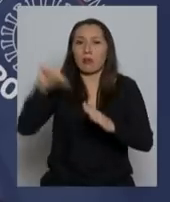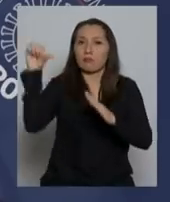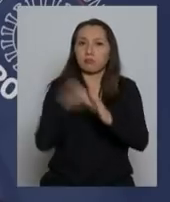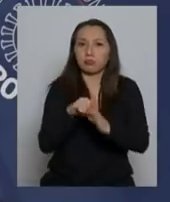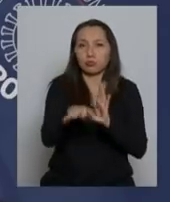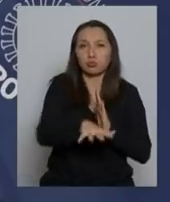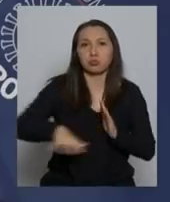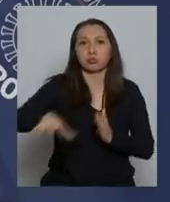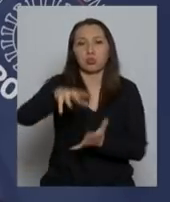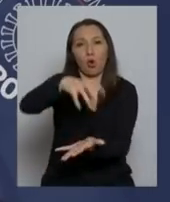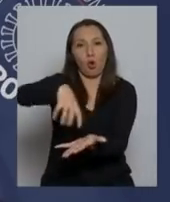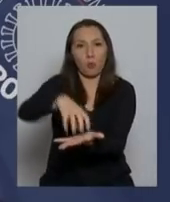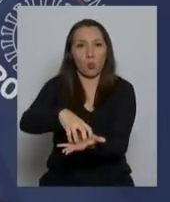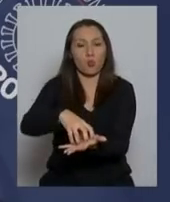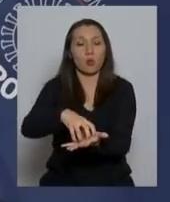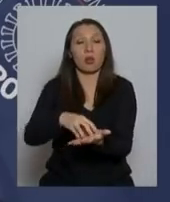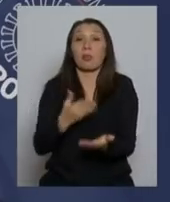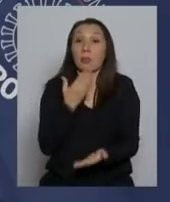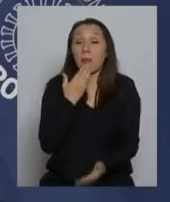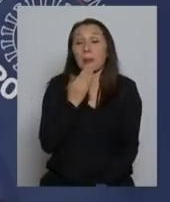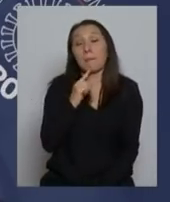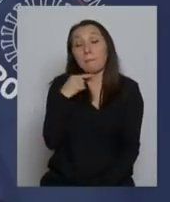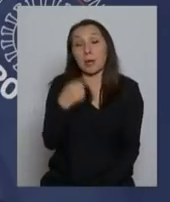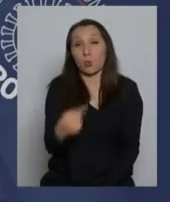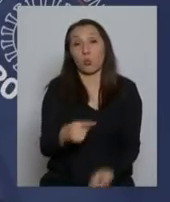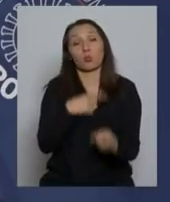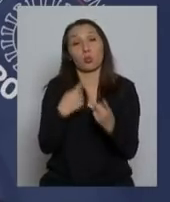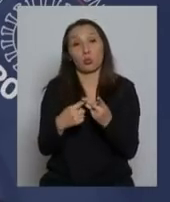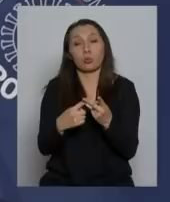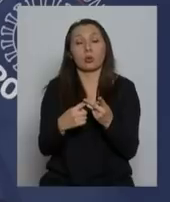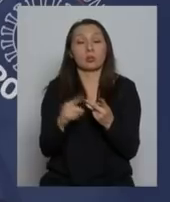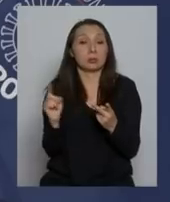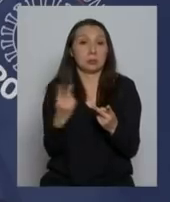en esta zona. También preguntarle en